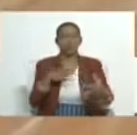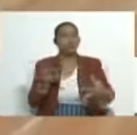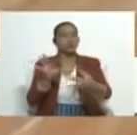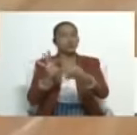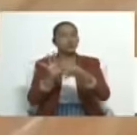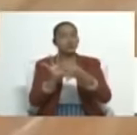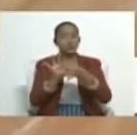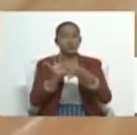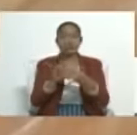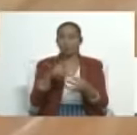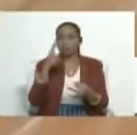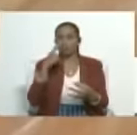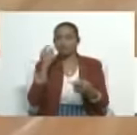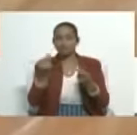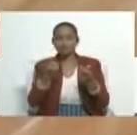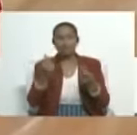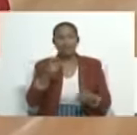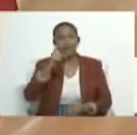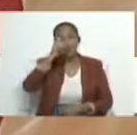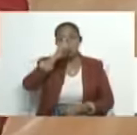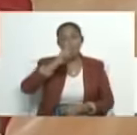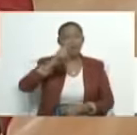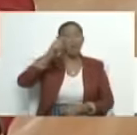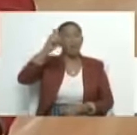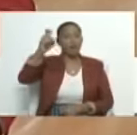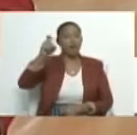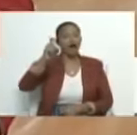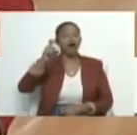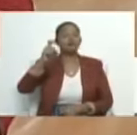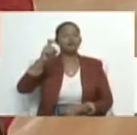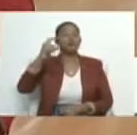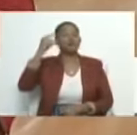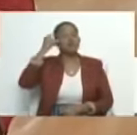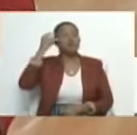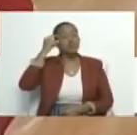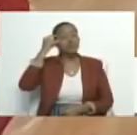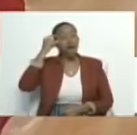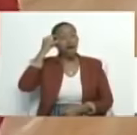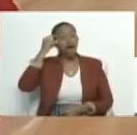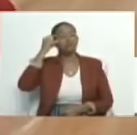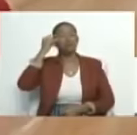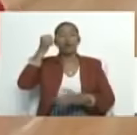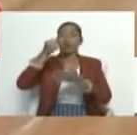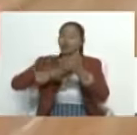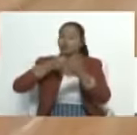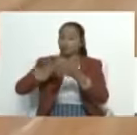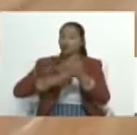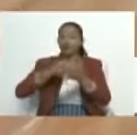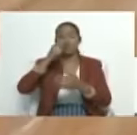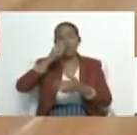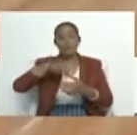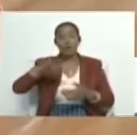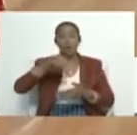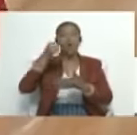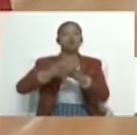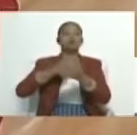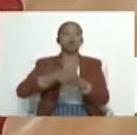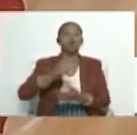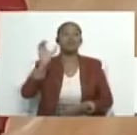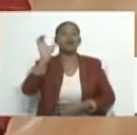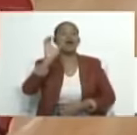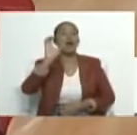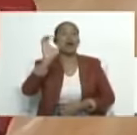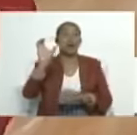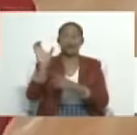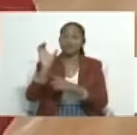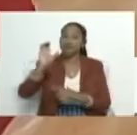atentos para conmemorar estos días de lucha de nuestro pueblo caraqueño. Caracas, Caracas, Caracas la que